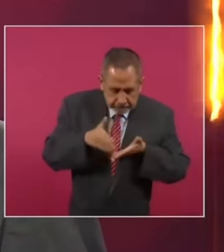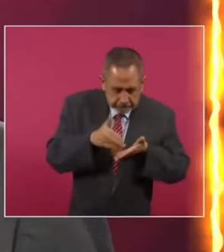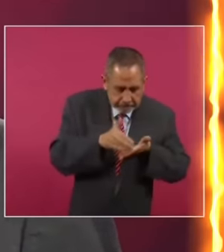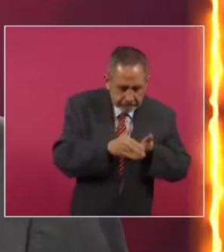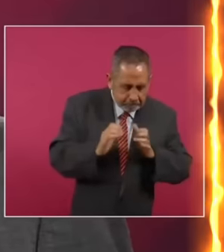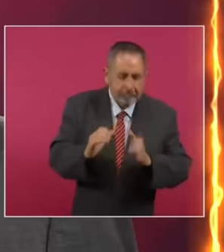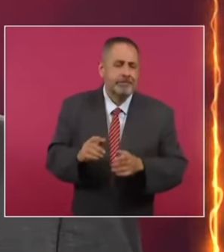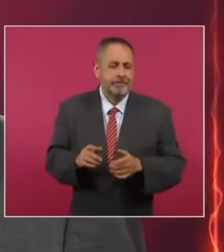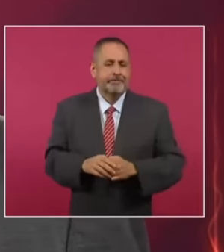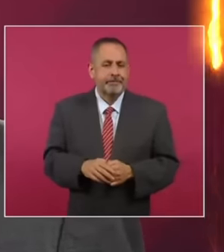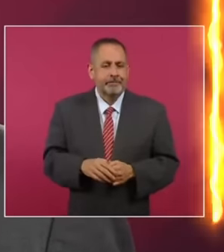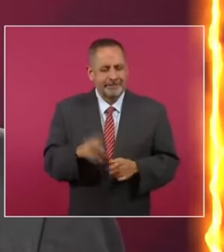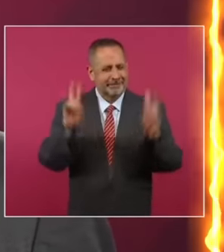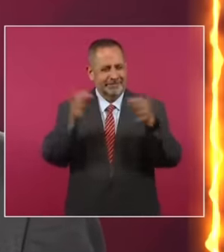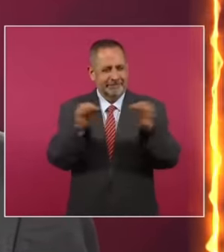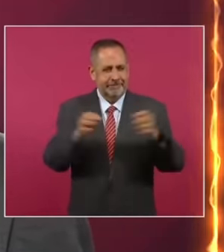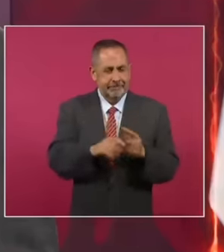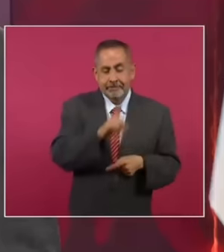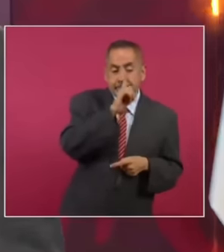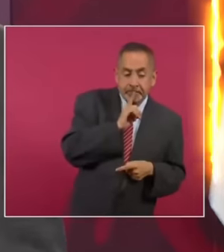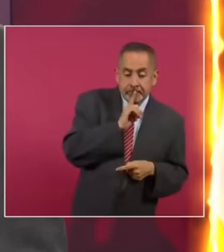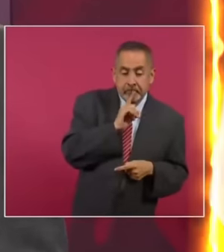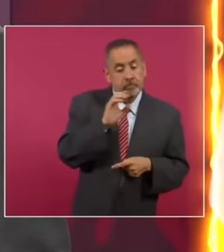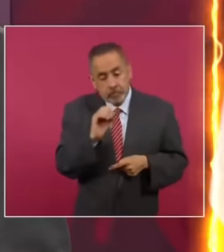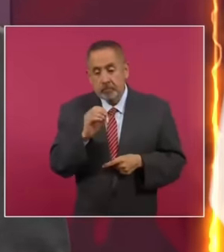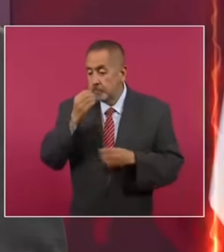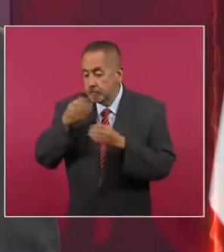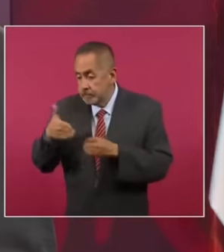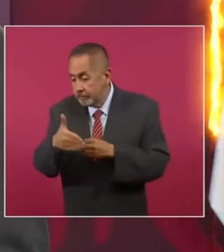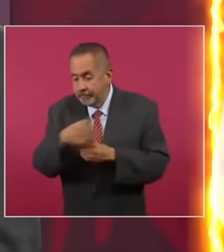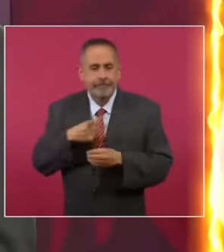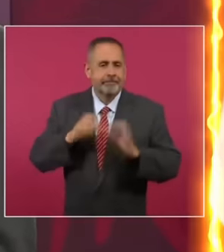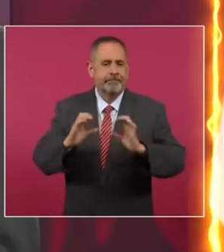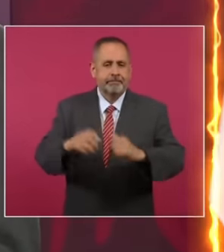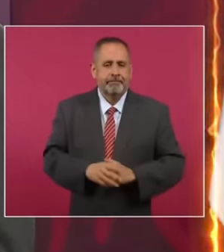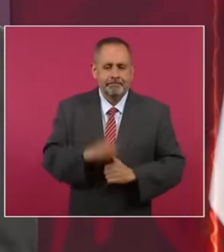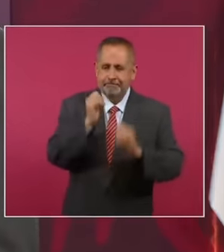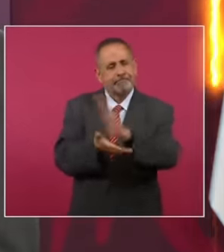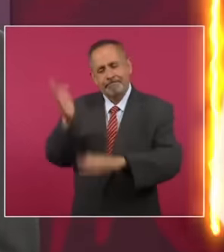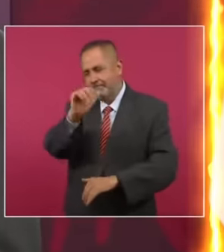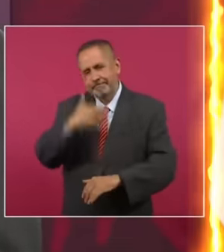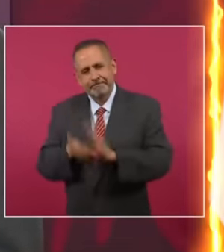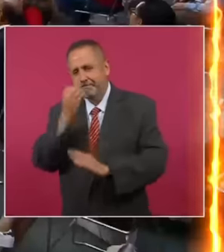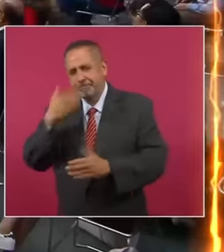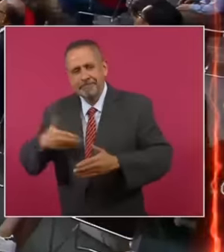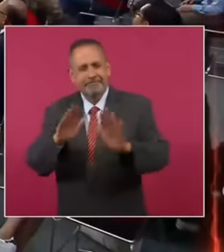mentir y comer pescado hay que tener mucho cuidado. Ya vámonos a comer pescado.